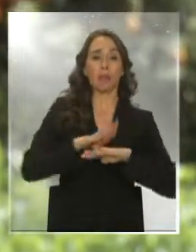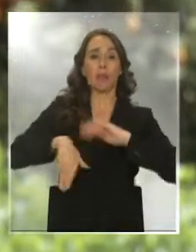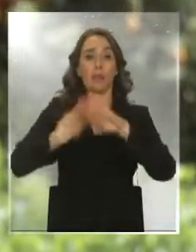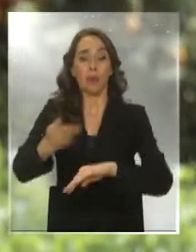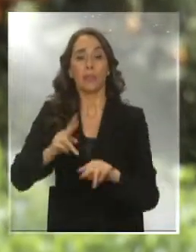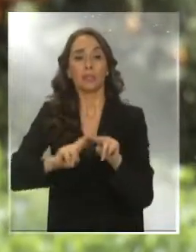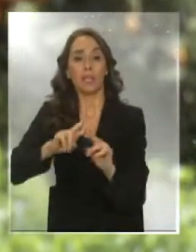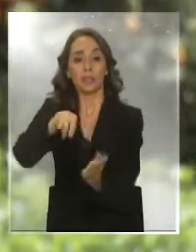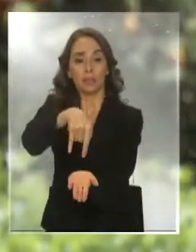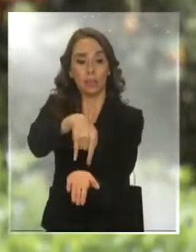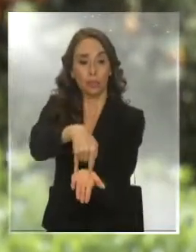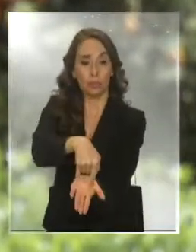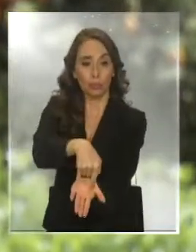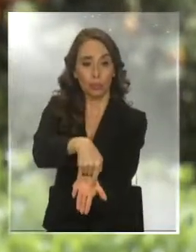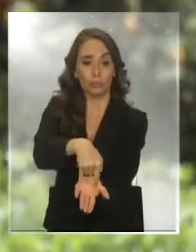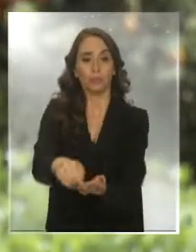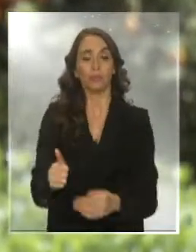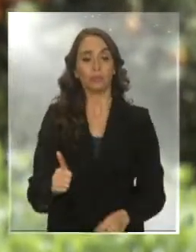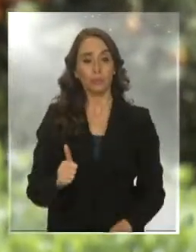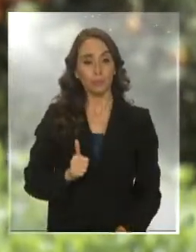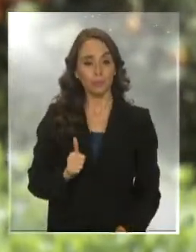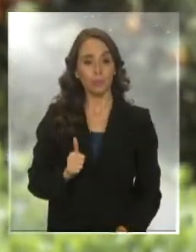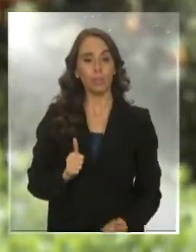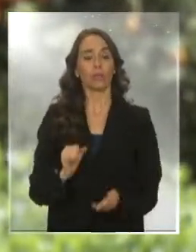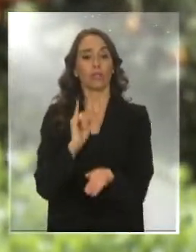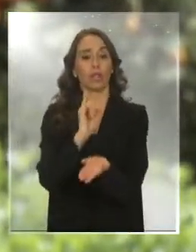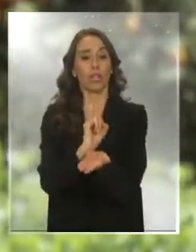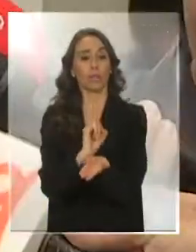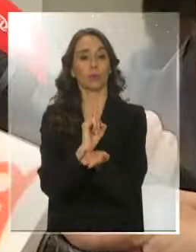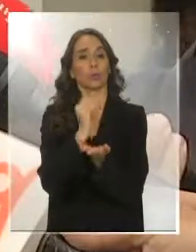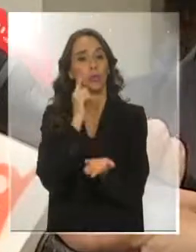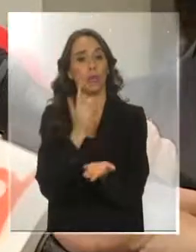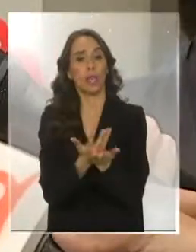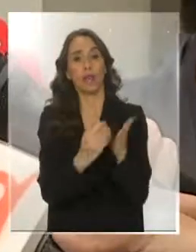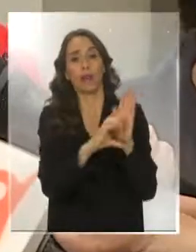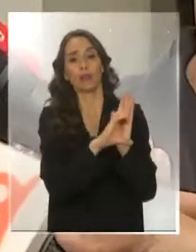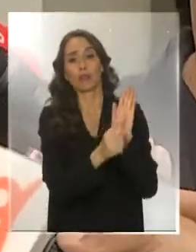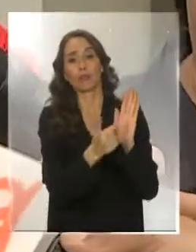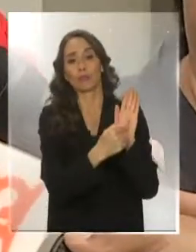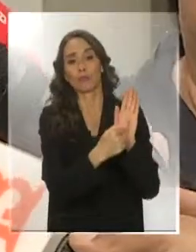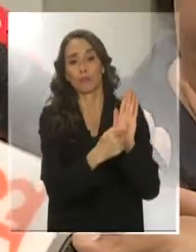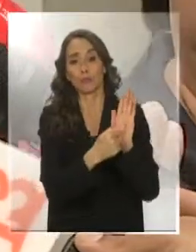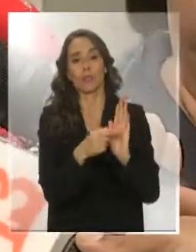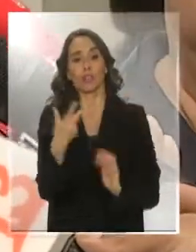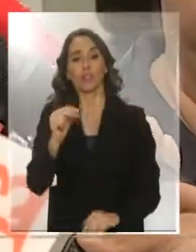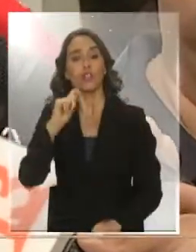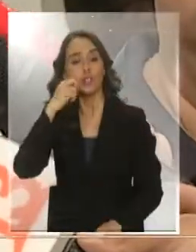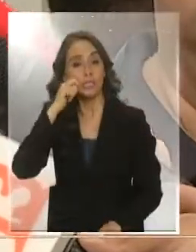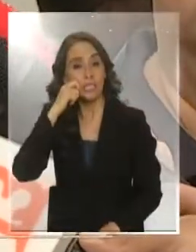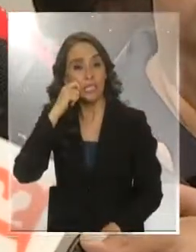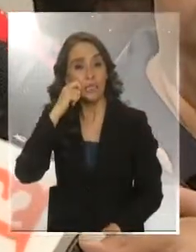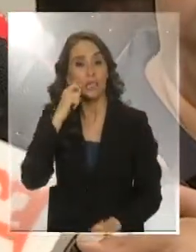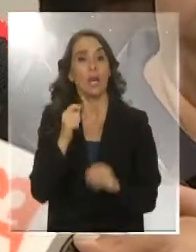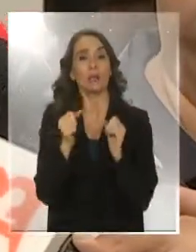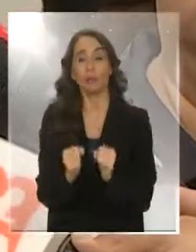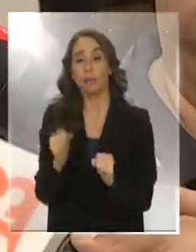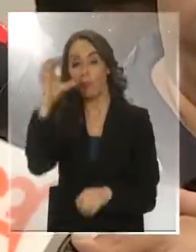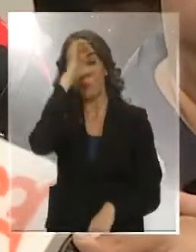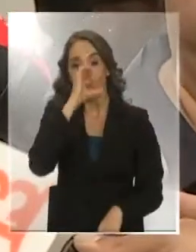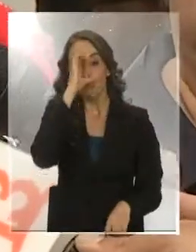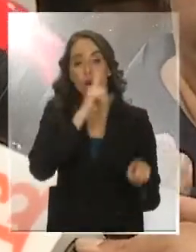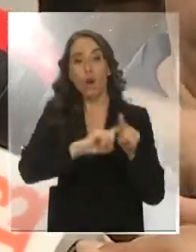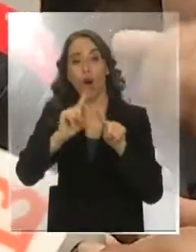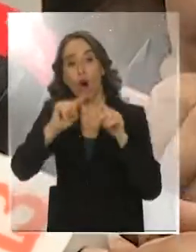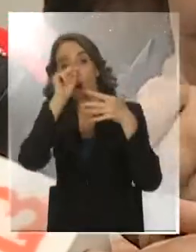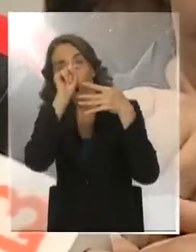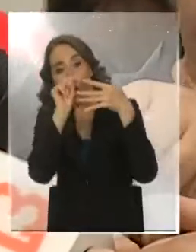del Congreso, o sea, cumpliendo con la institucionalidad vigente. Eso no significa que podamos buscar